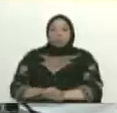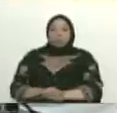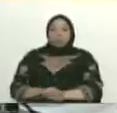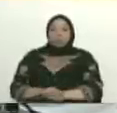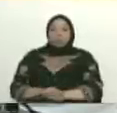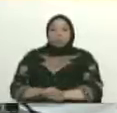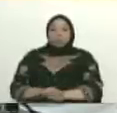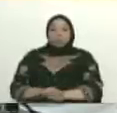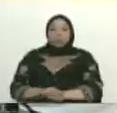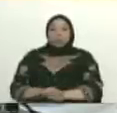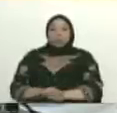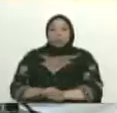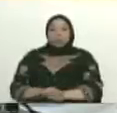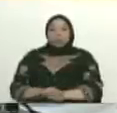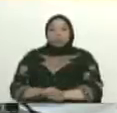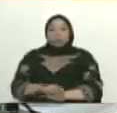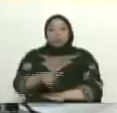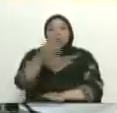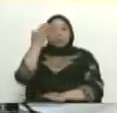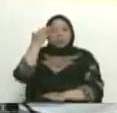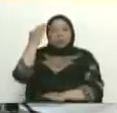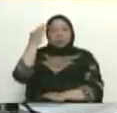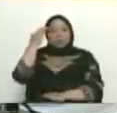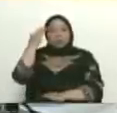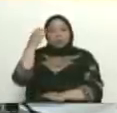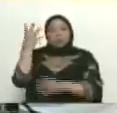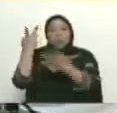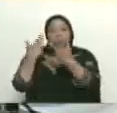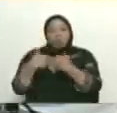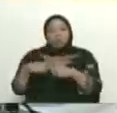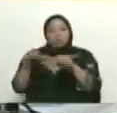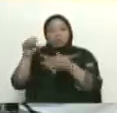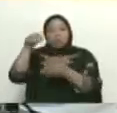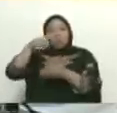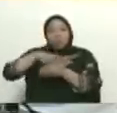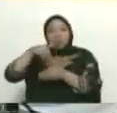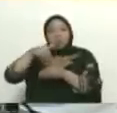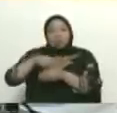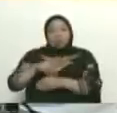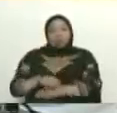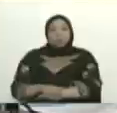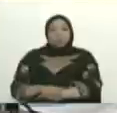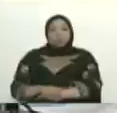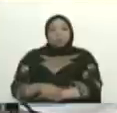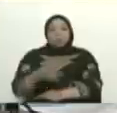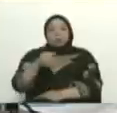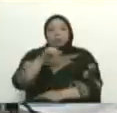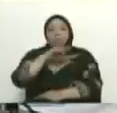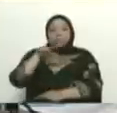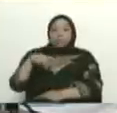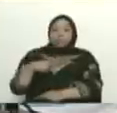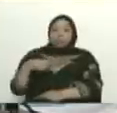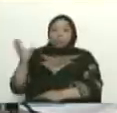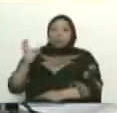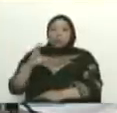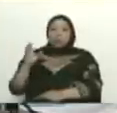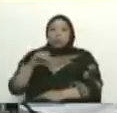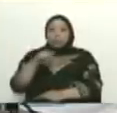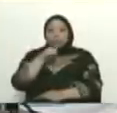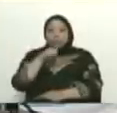Lucena. ¿Ustedes saben cuántos centros de votación existían en la ciudad de